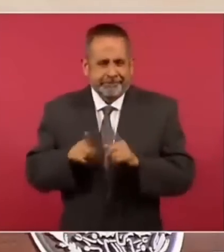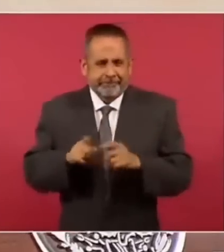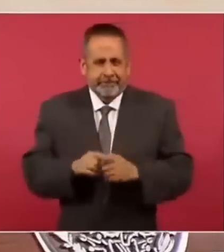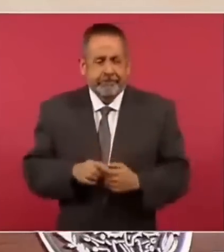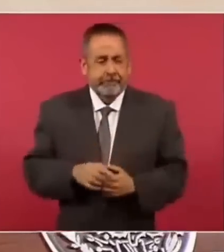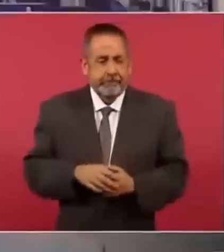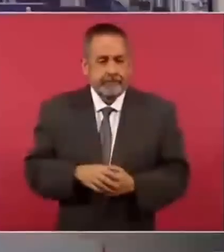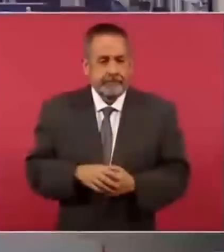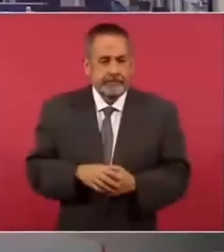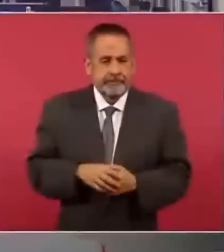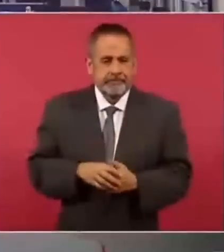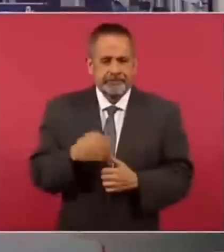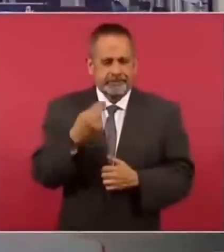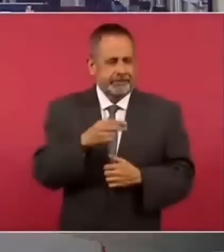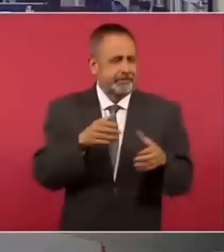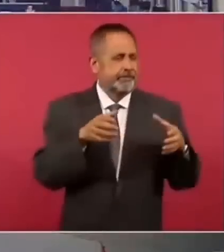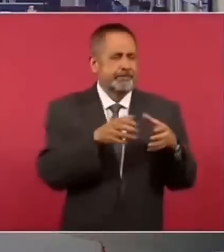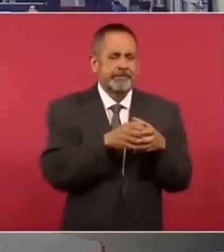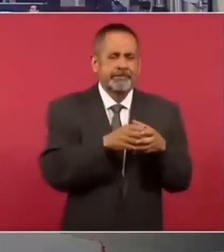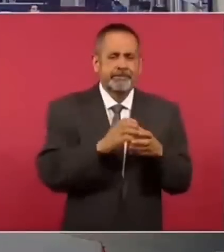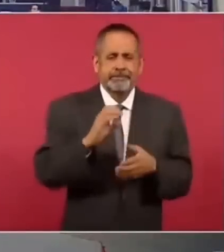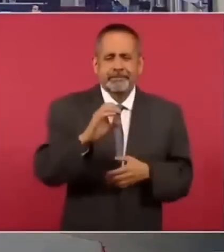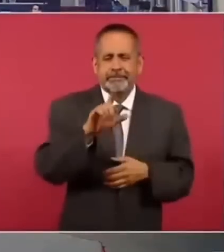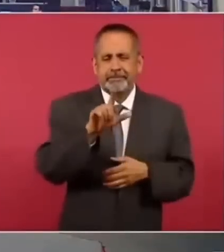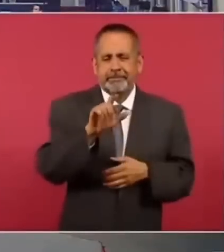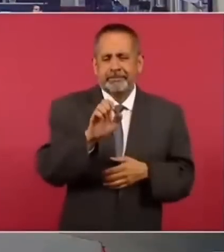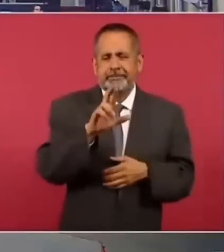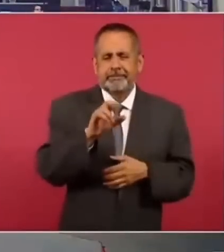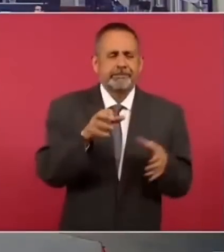El clero era una corporación